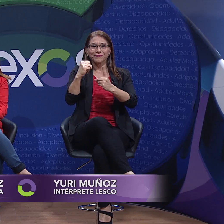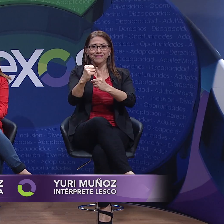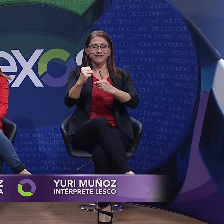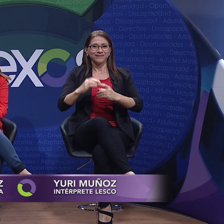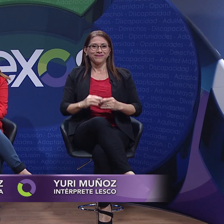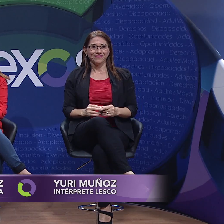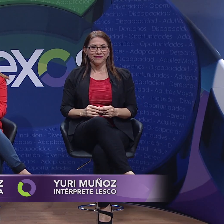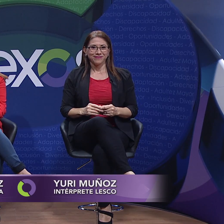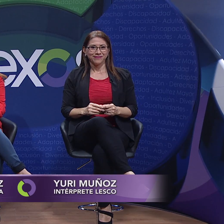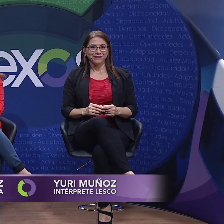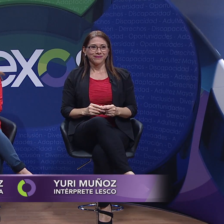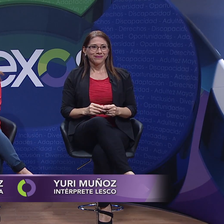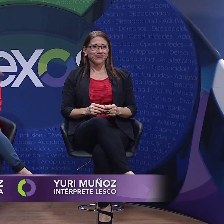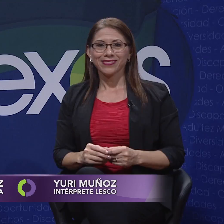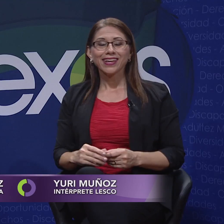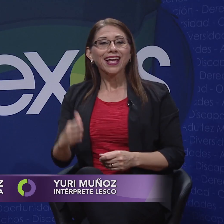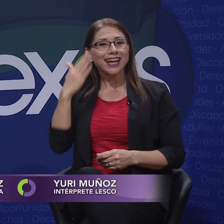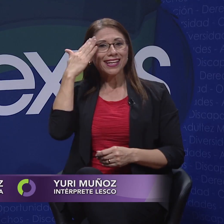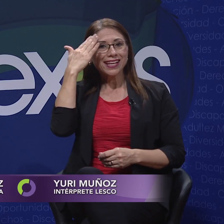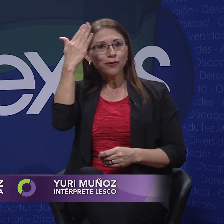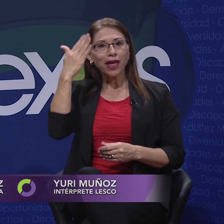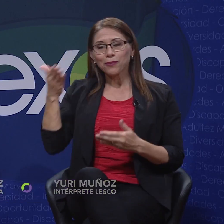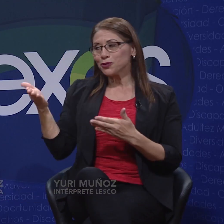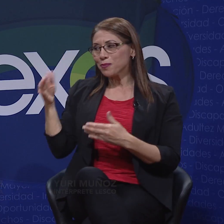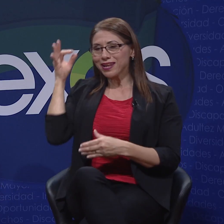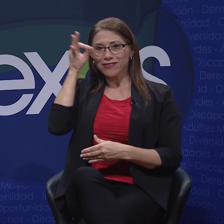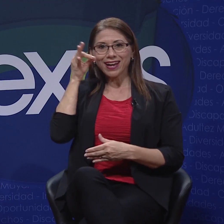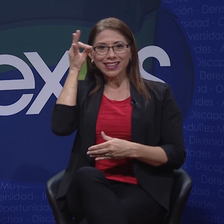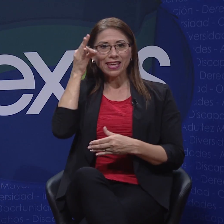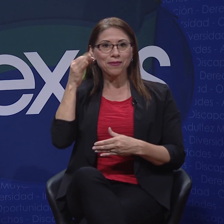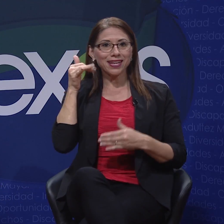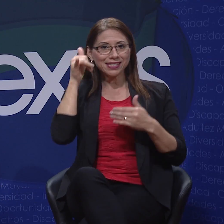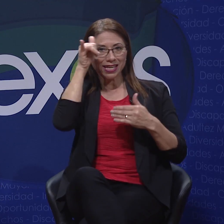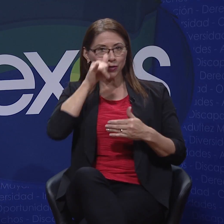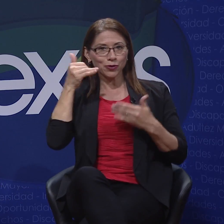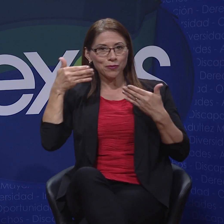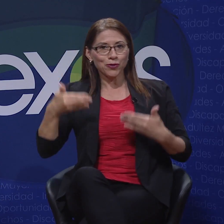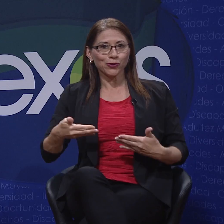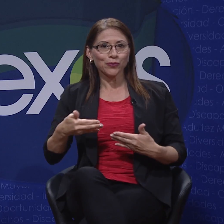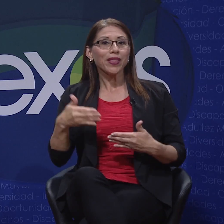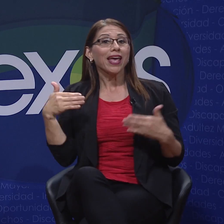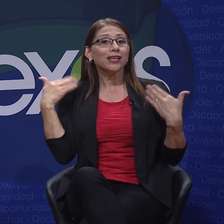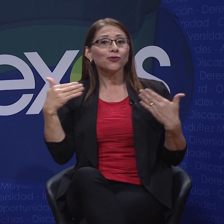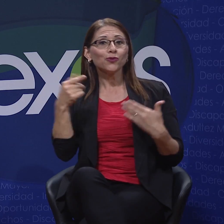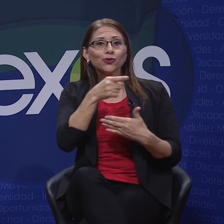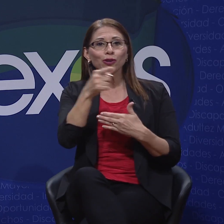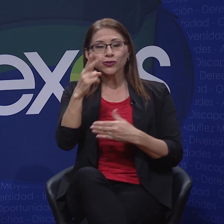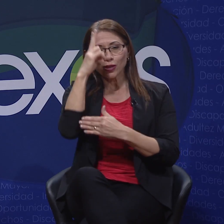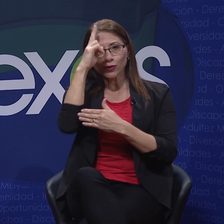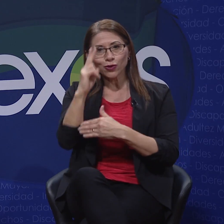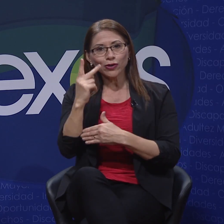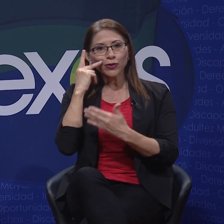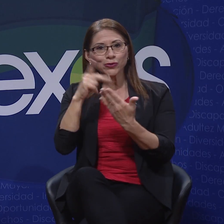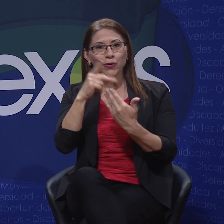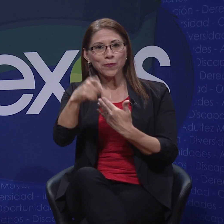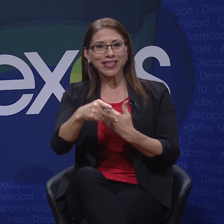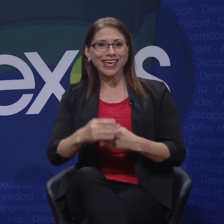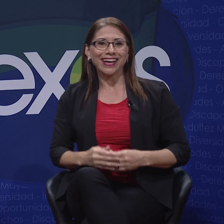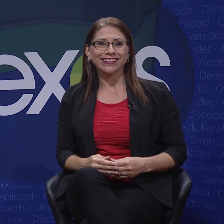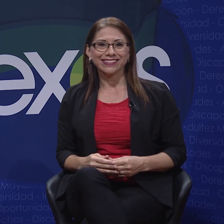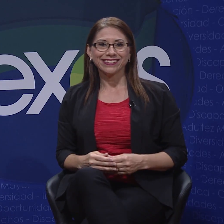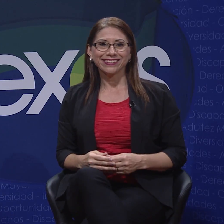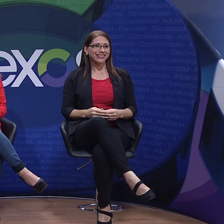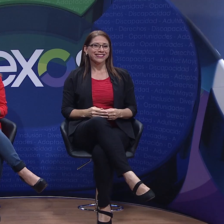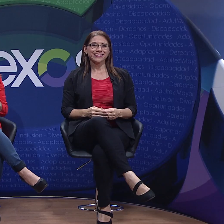y personas adultas mayores. Les saludamos María Fernanda Jiménez y Yuri Muñoz. Es un gusto que usted nos honre con su